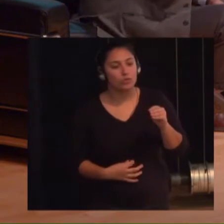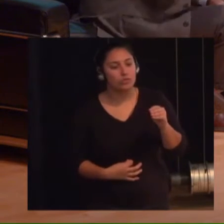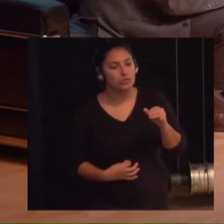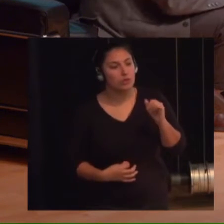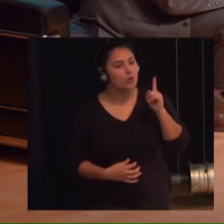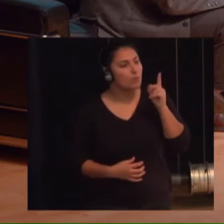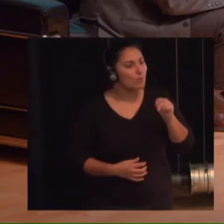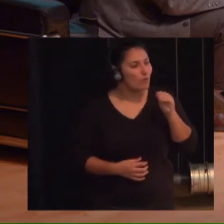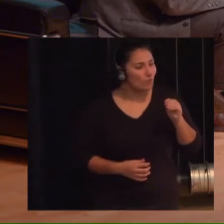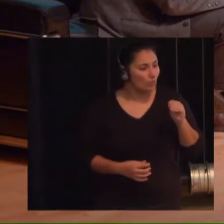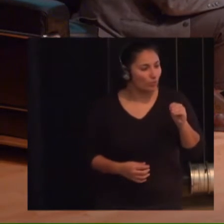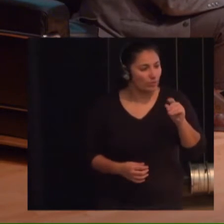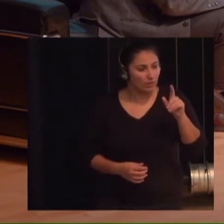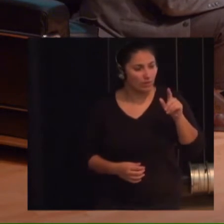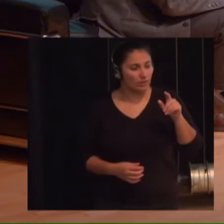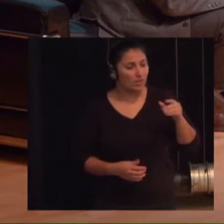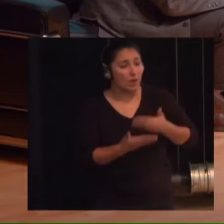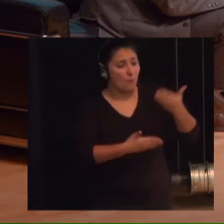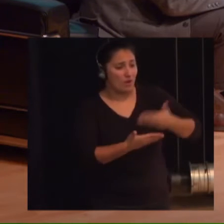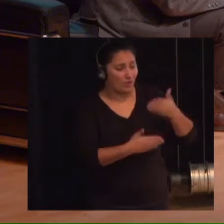it's a very, very interesting perspective.